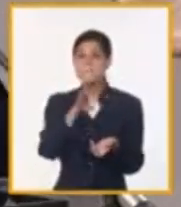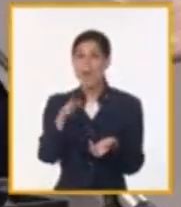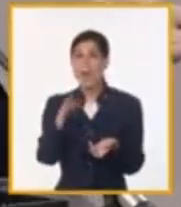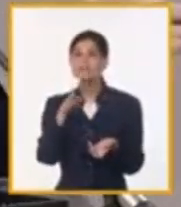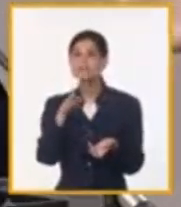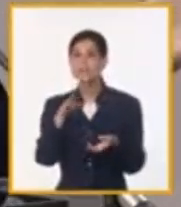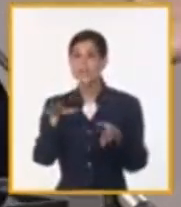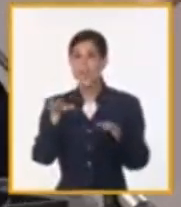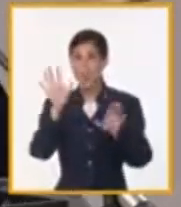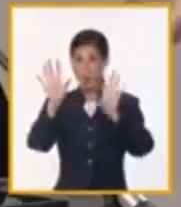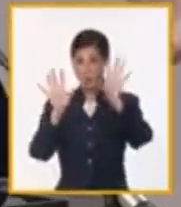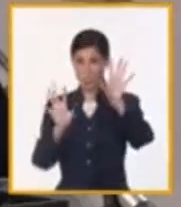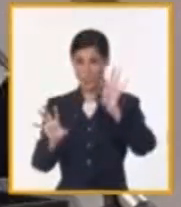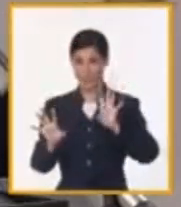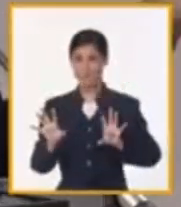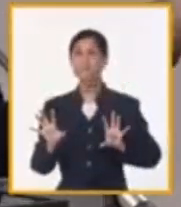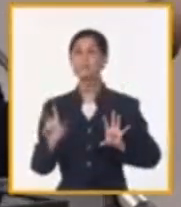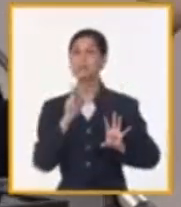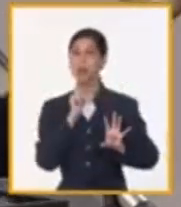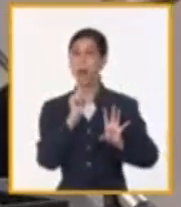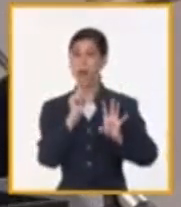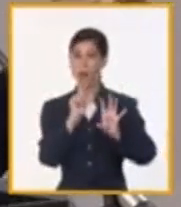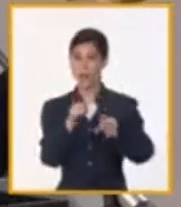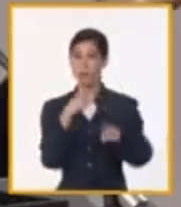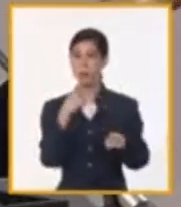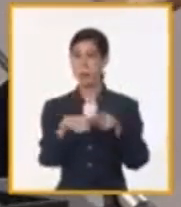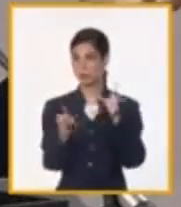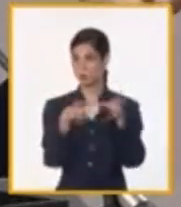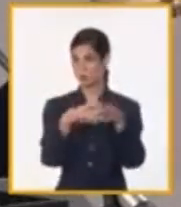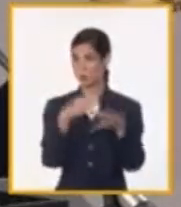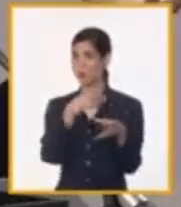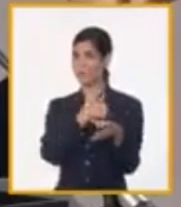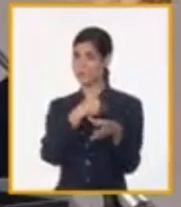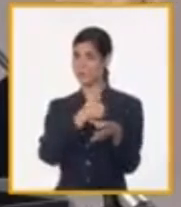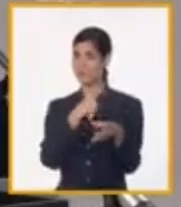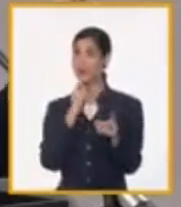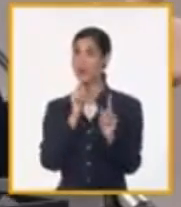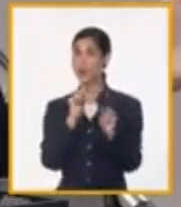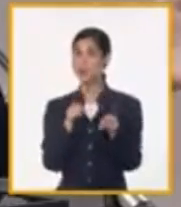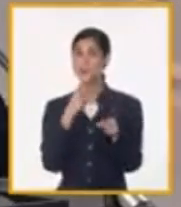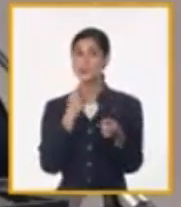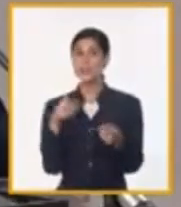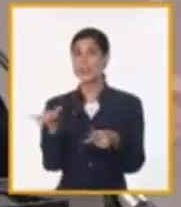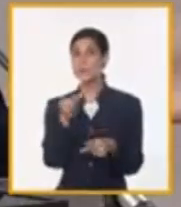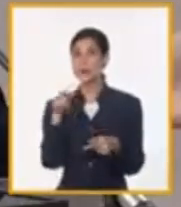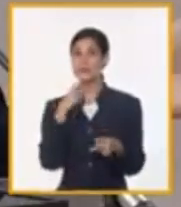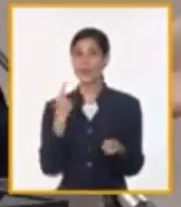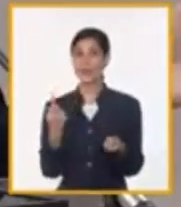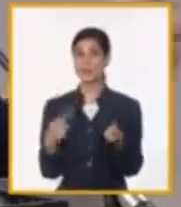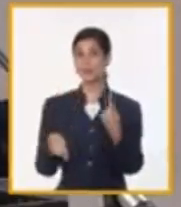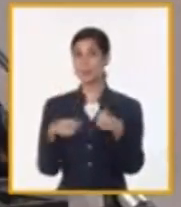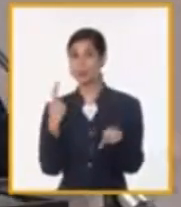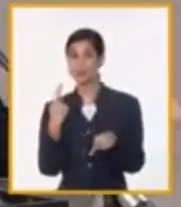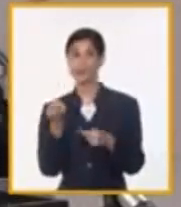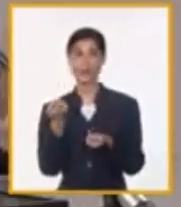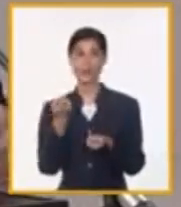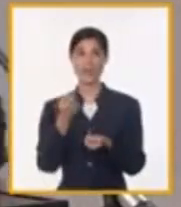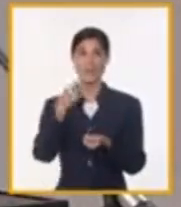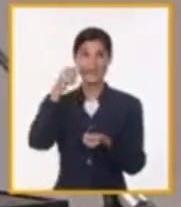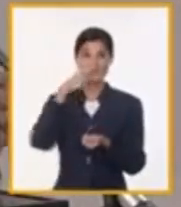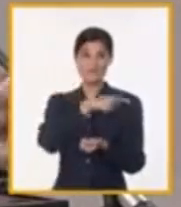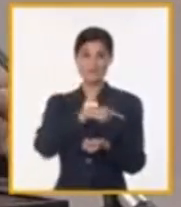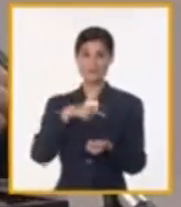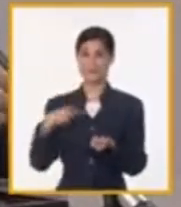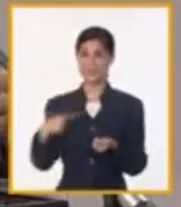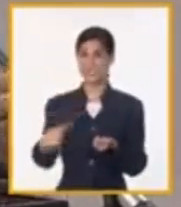bueno para un eventual posible e hipotético conflicto con china a Estados Unidos bien le le valdría tener una